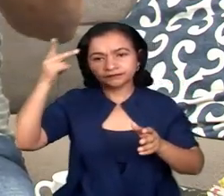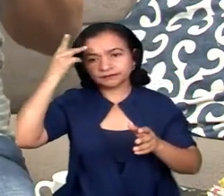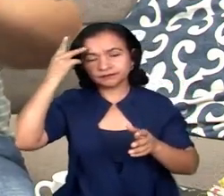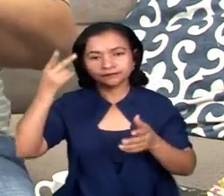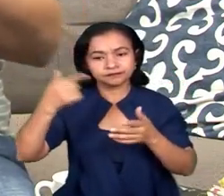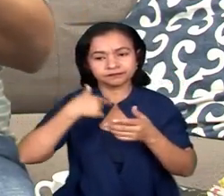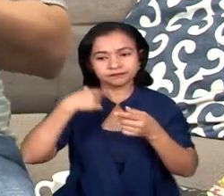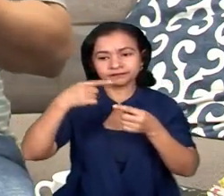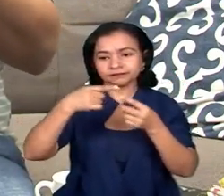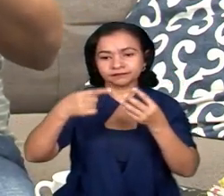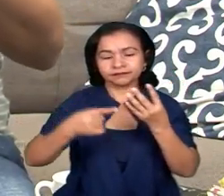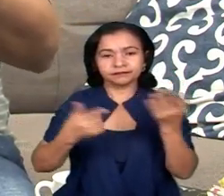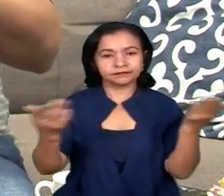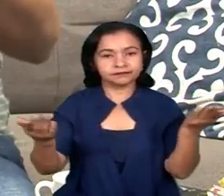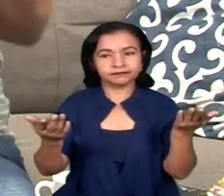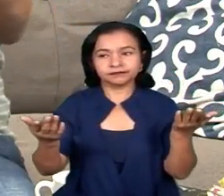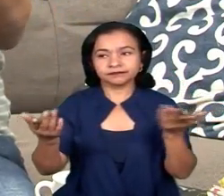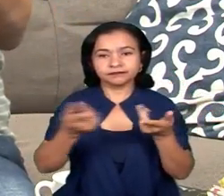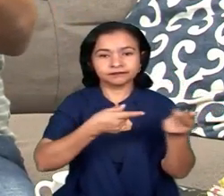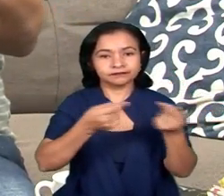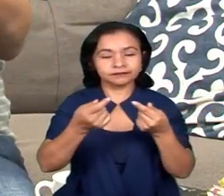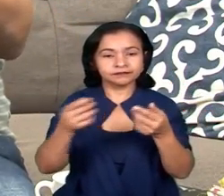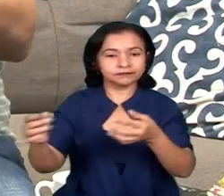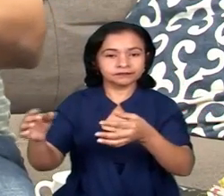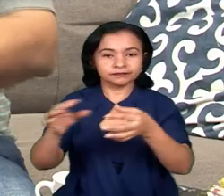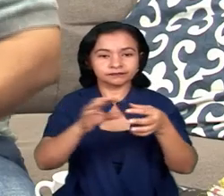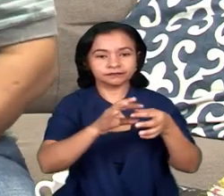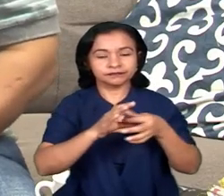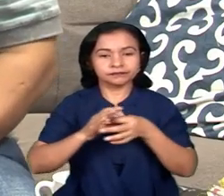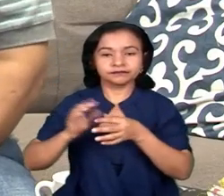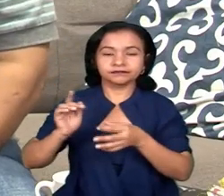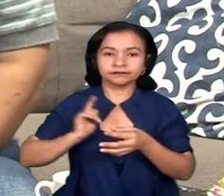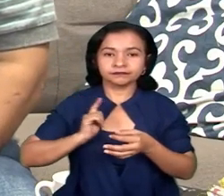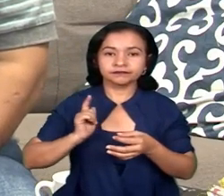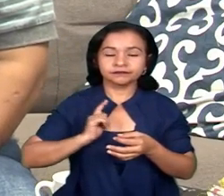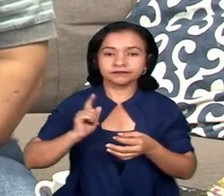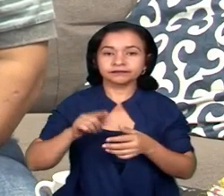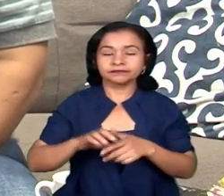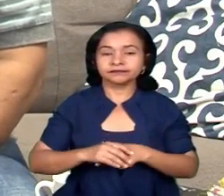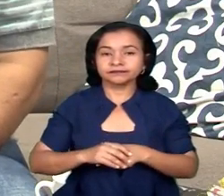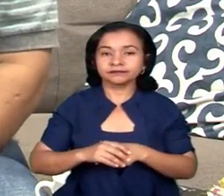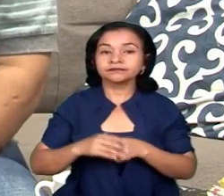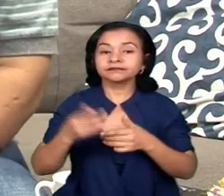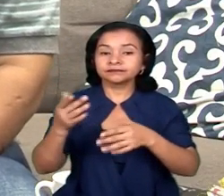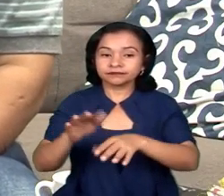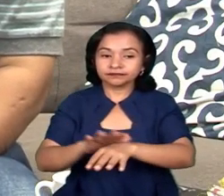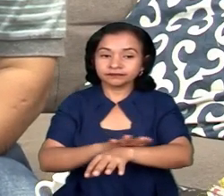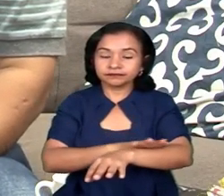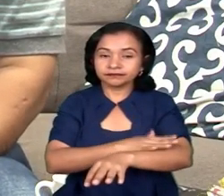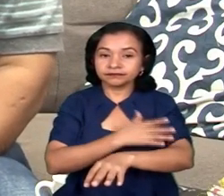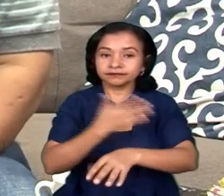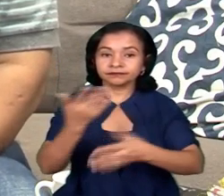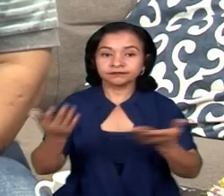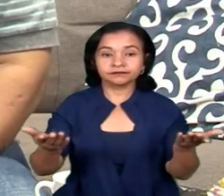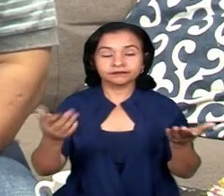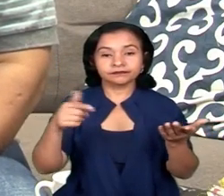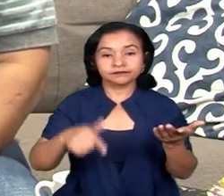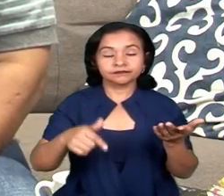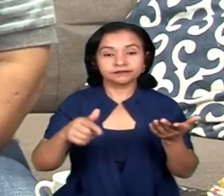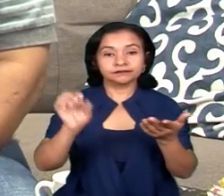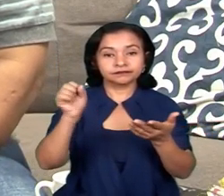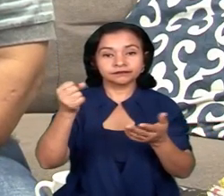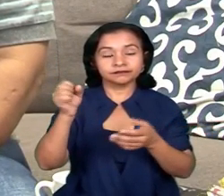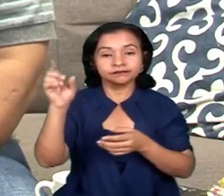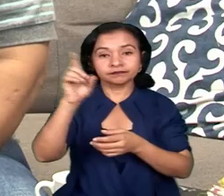esto, yo soy el otro, pero el comercio los va a unir, tenemos que tener ese, y eso es lo que hemos sentido en este fin de